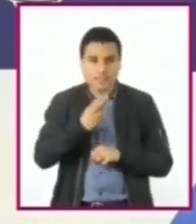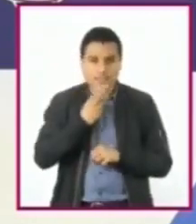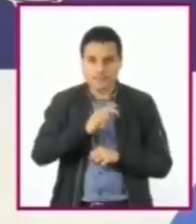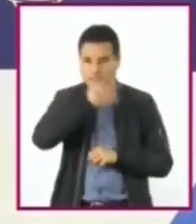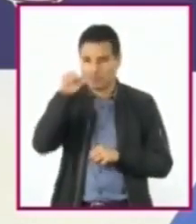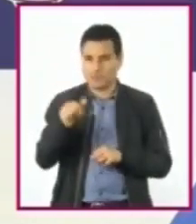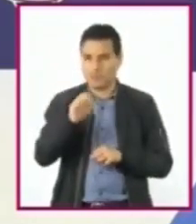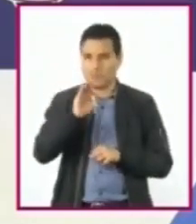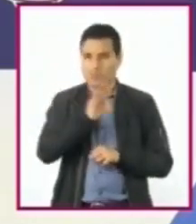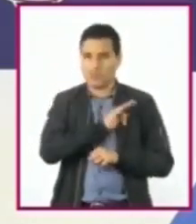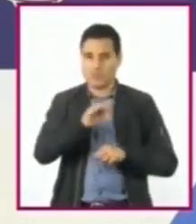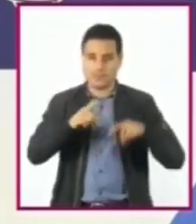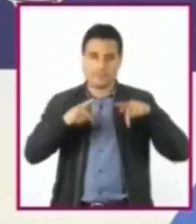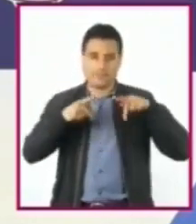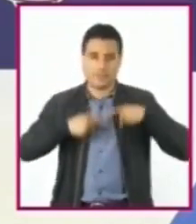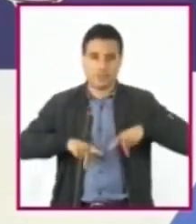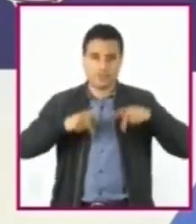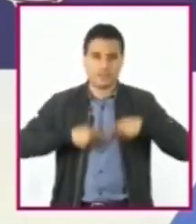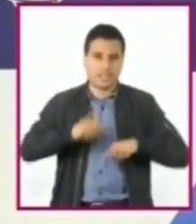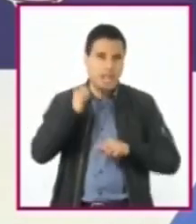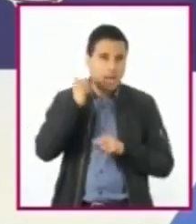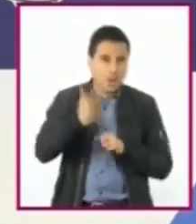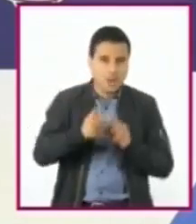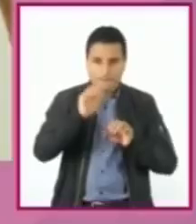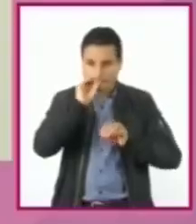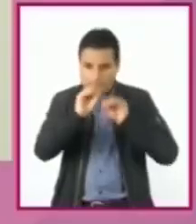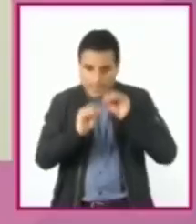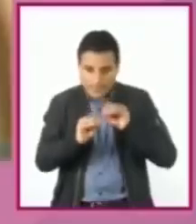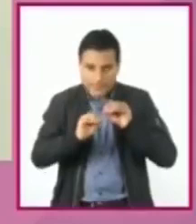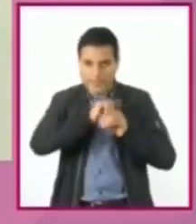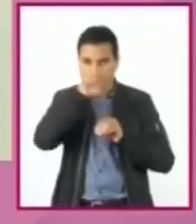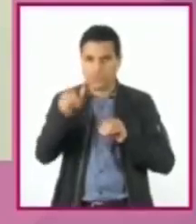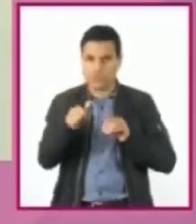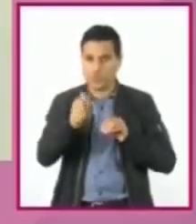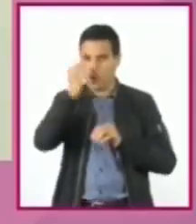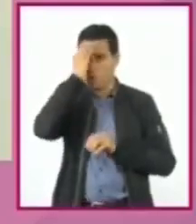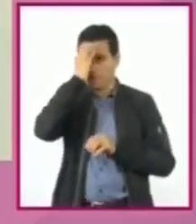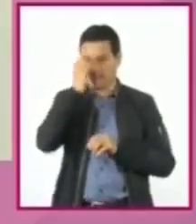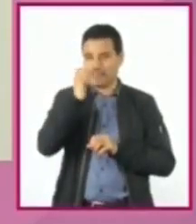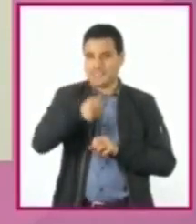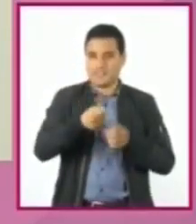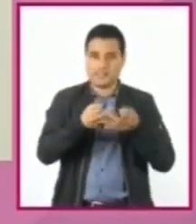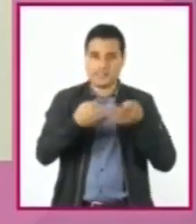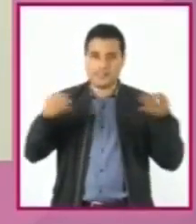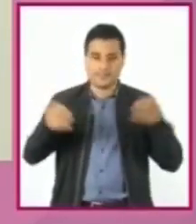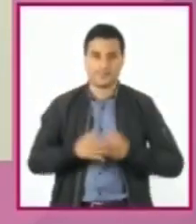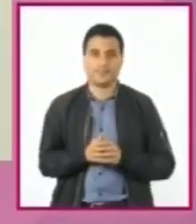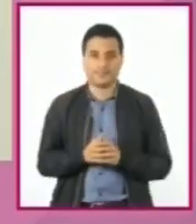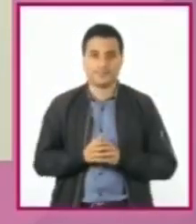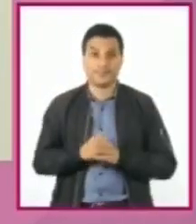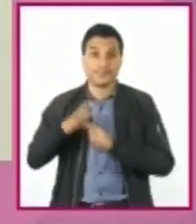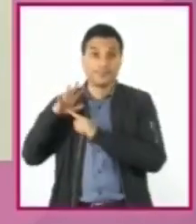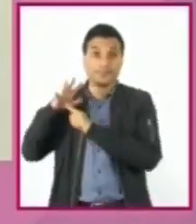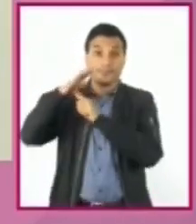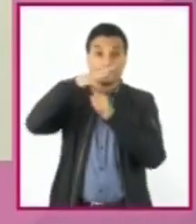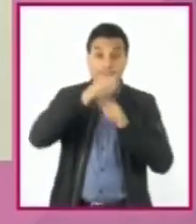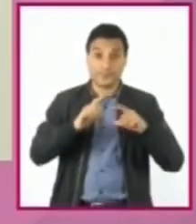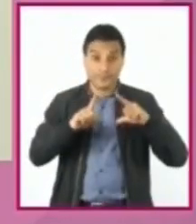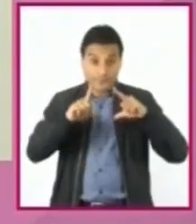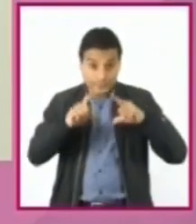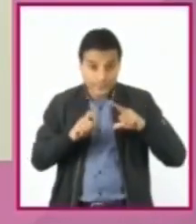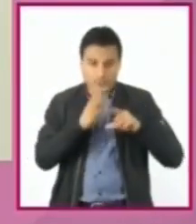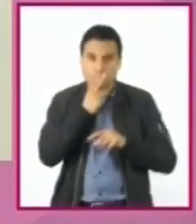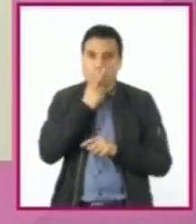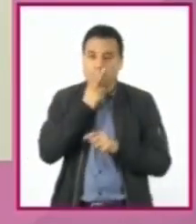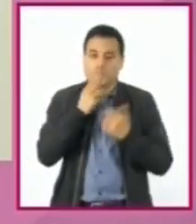generar modelos y productos para el conocimiento del territorio. Las fotografías aéreas son una herramienta muy